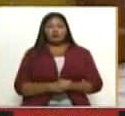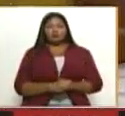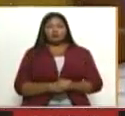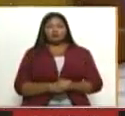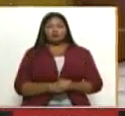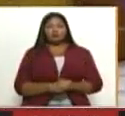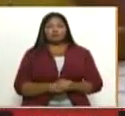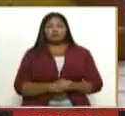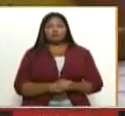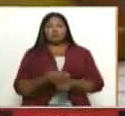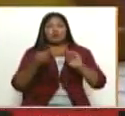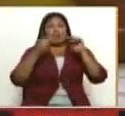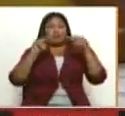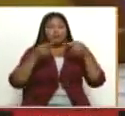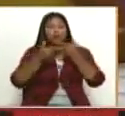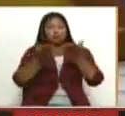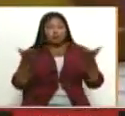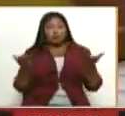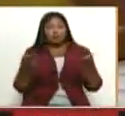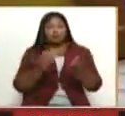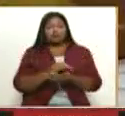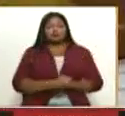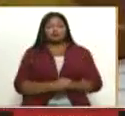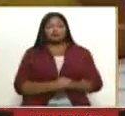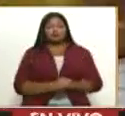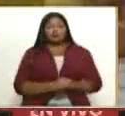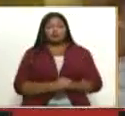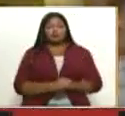La paz esté con ustedes.